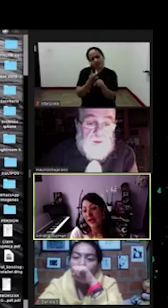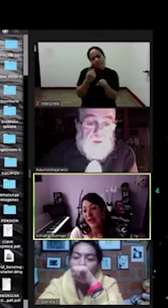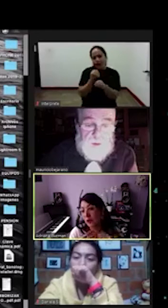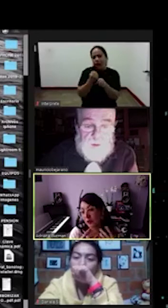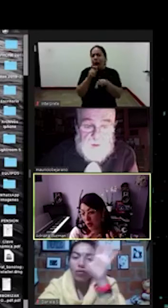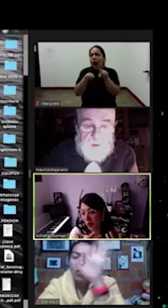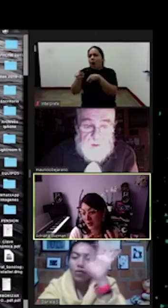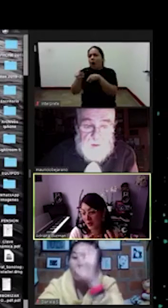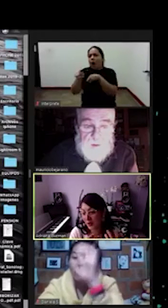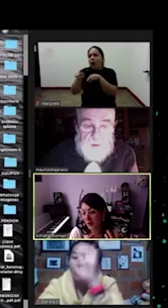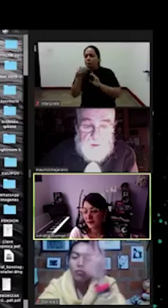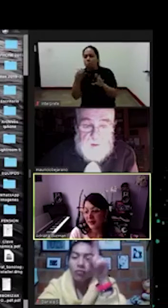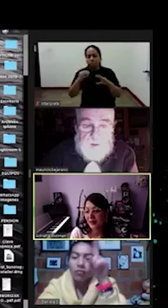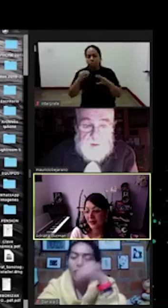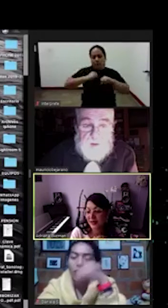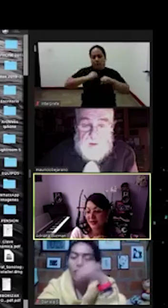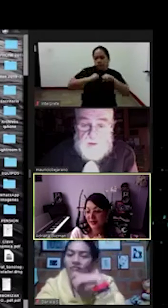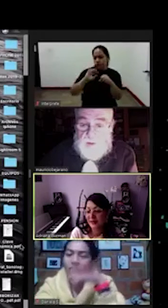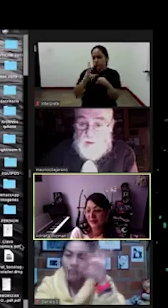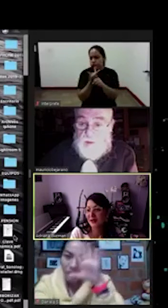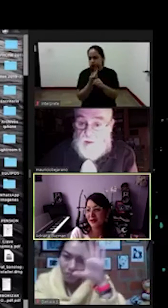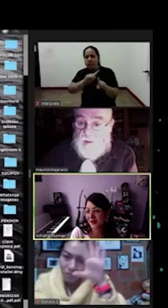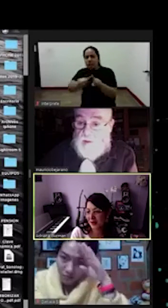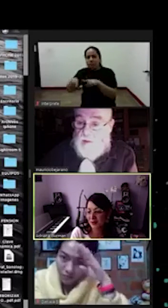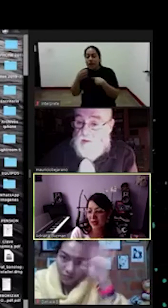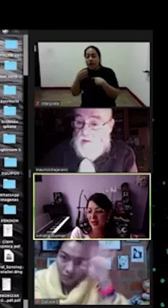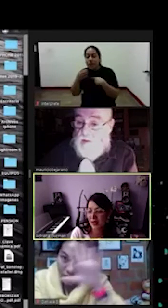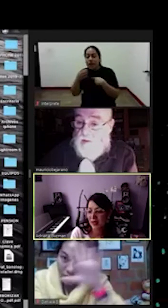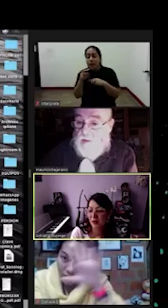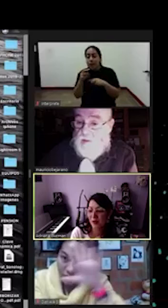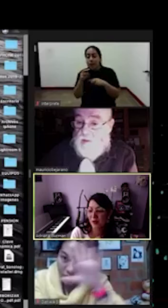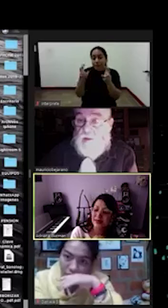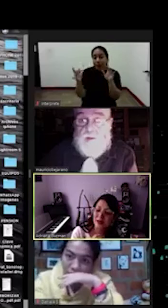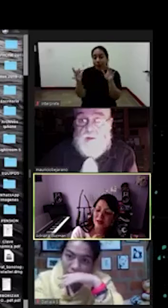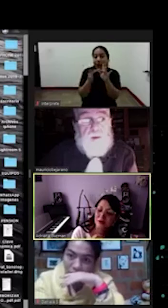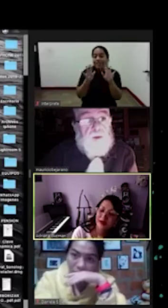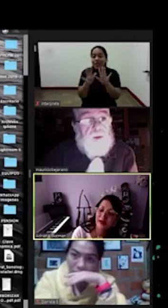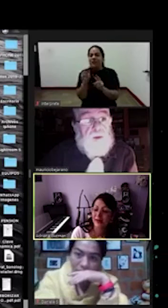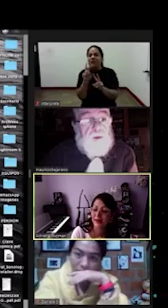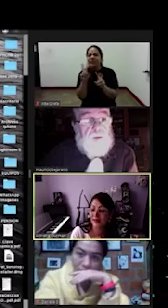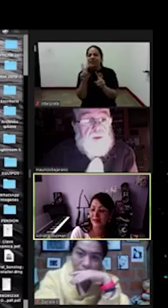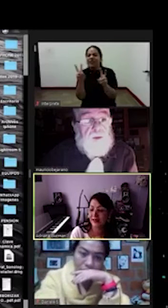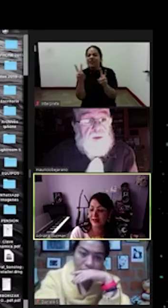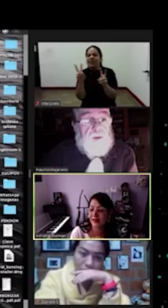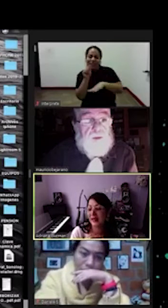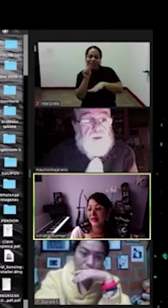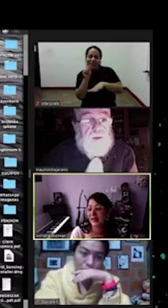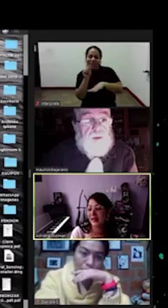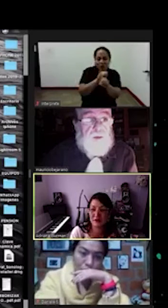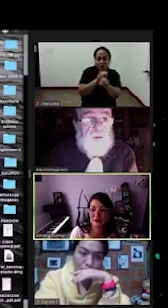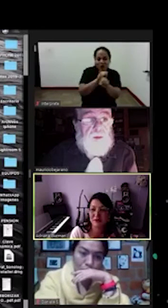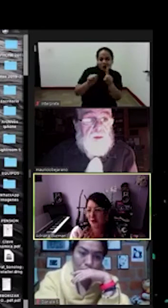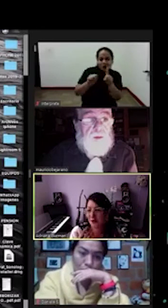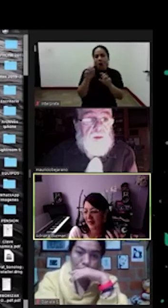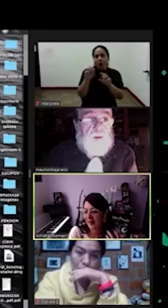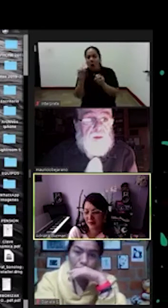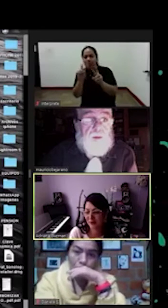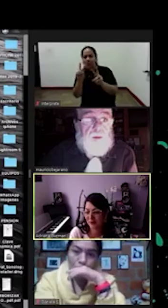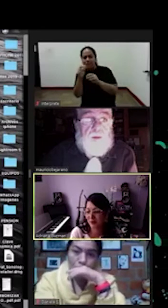alguna obra cuya temática esté relacionada con la crítica social, el tema de la desigualdad de las